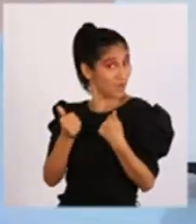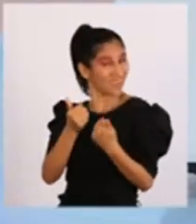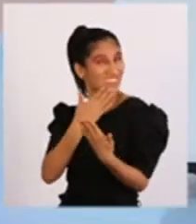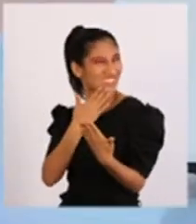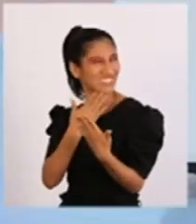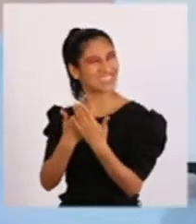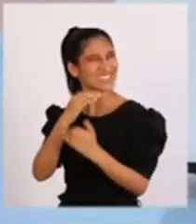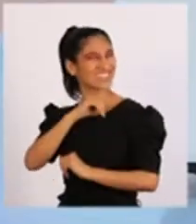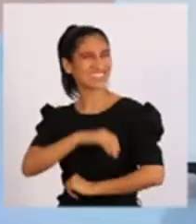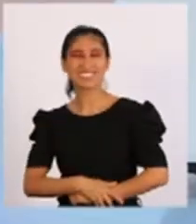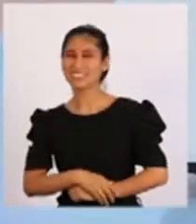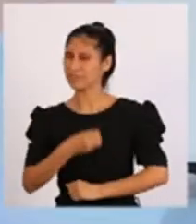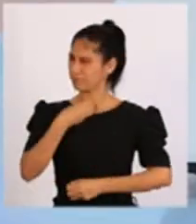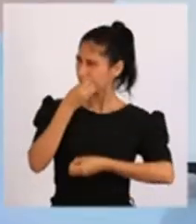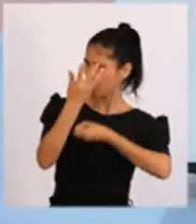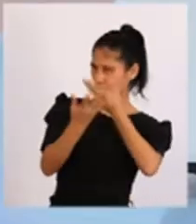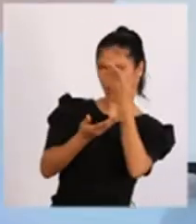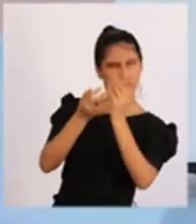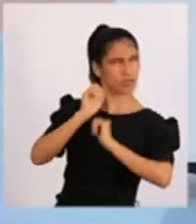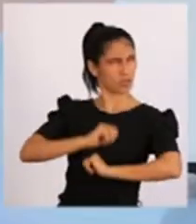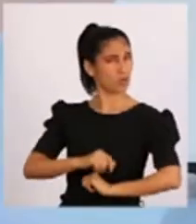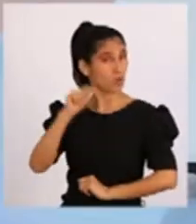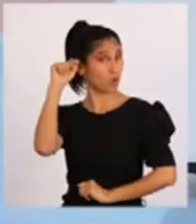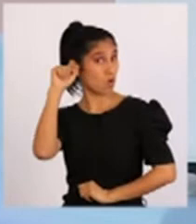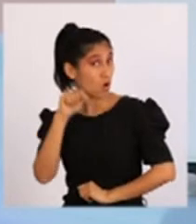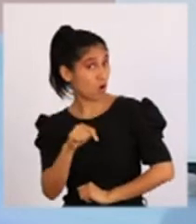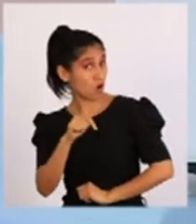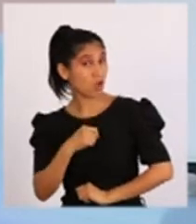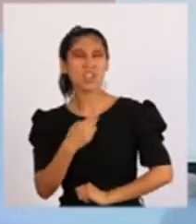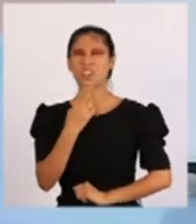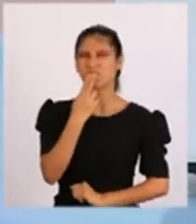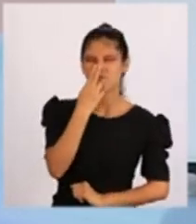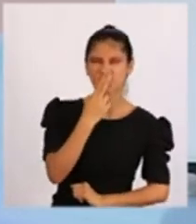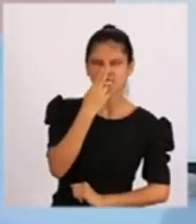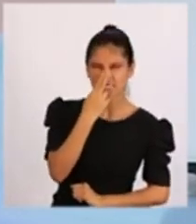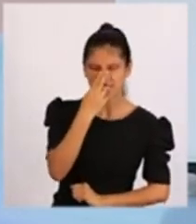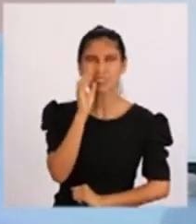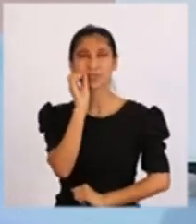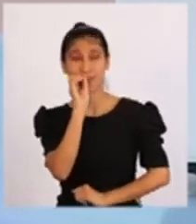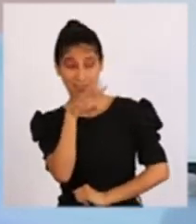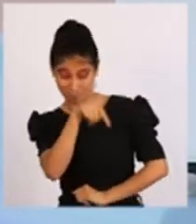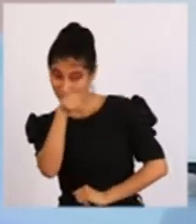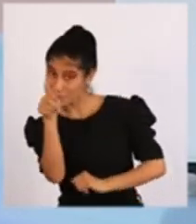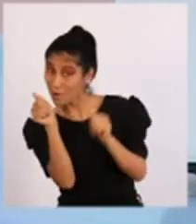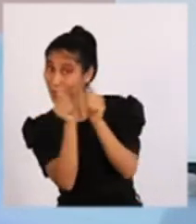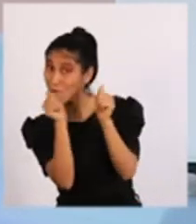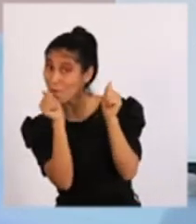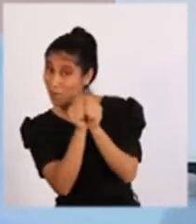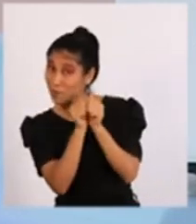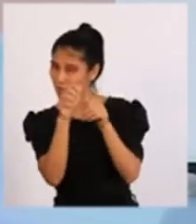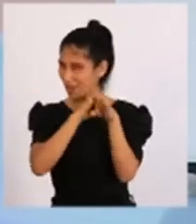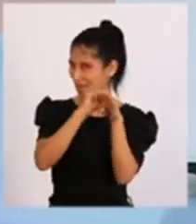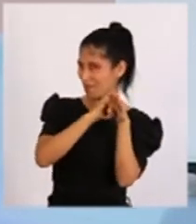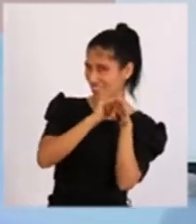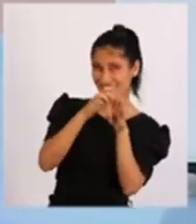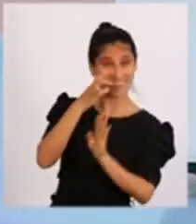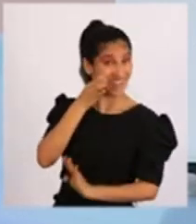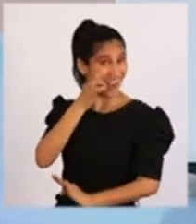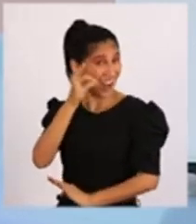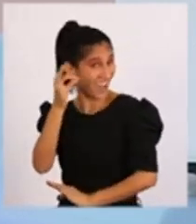thanks. Te comento, Mario, hoy le pedí a Tocino acompañarte en este programa para practicar mi